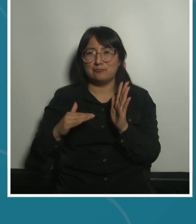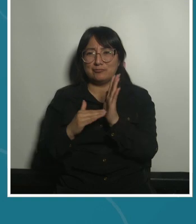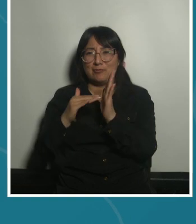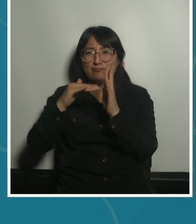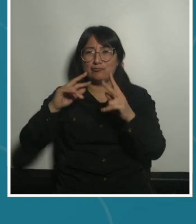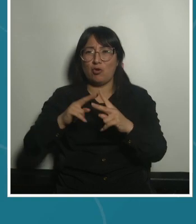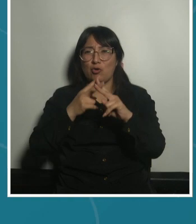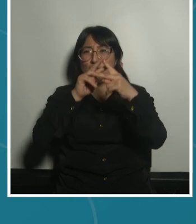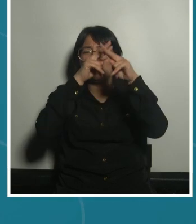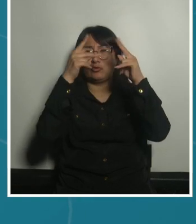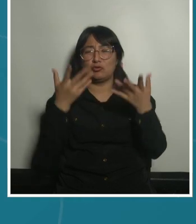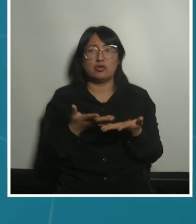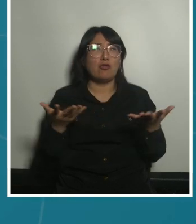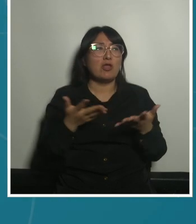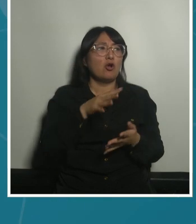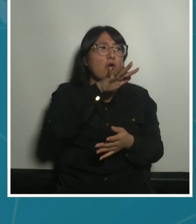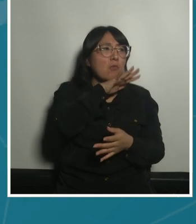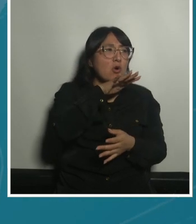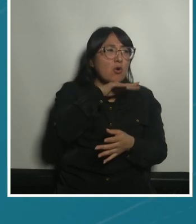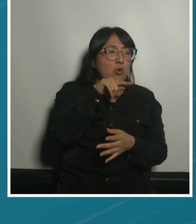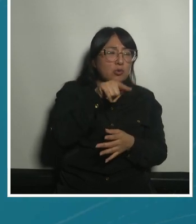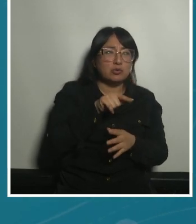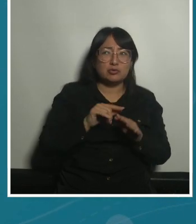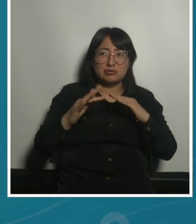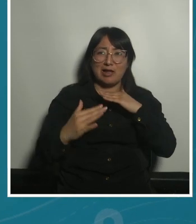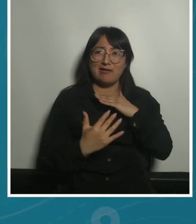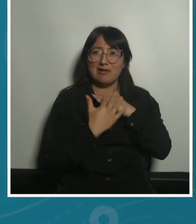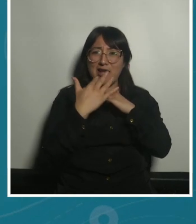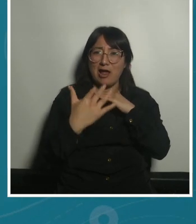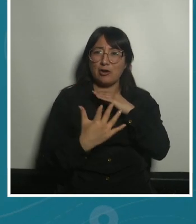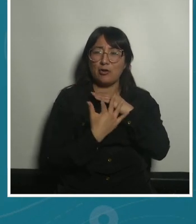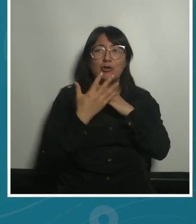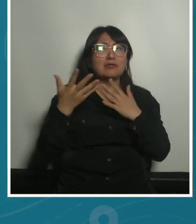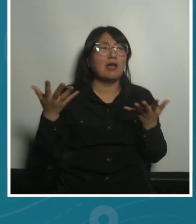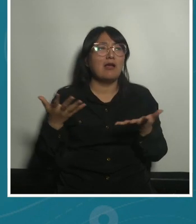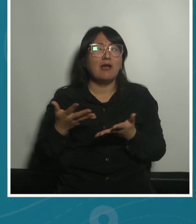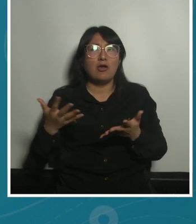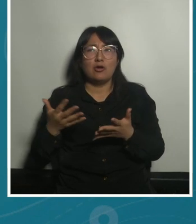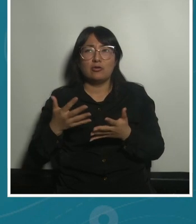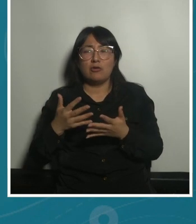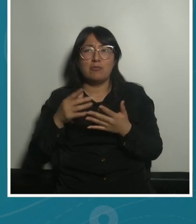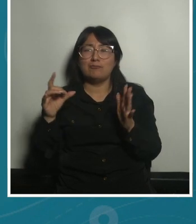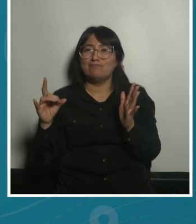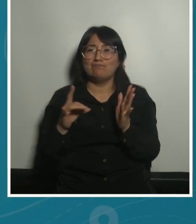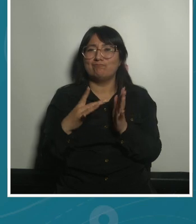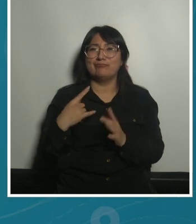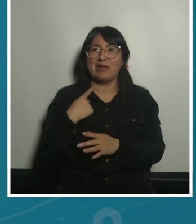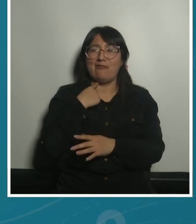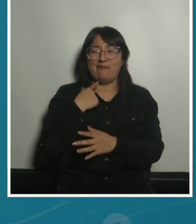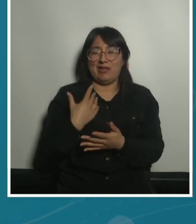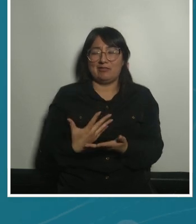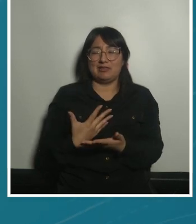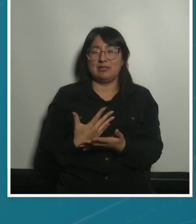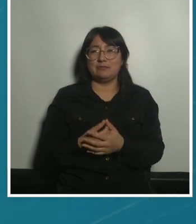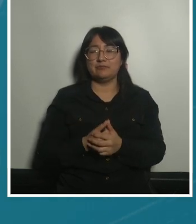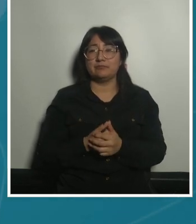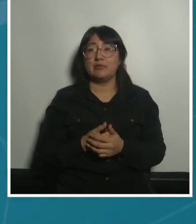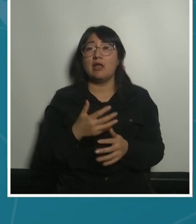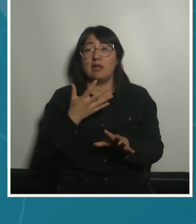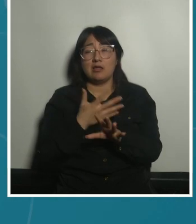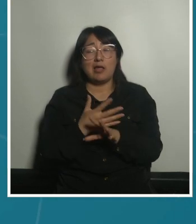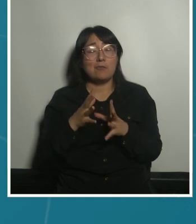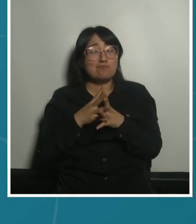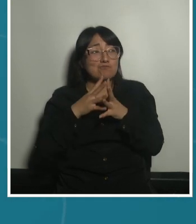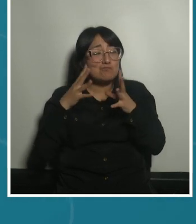esta manera de ocupar la costa, por esta manera de elitizarla, por esta manera de segregarla. Y bueno, tenemos bastante